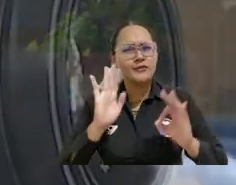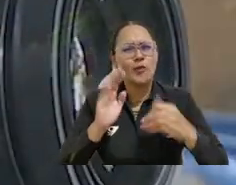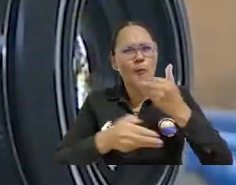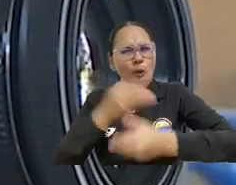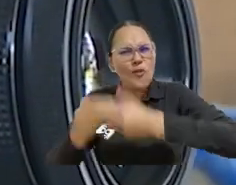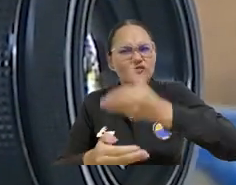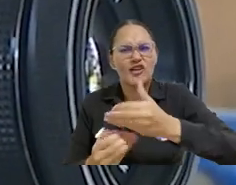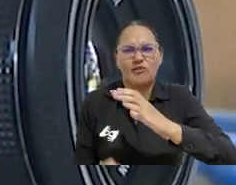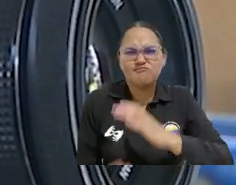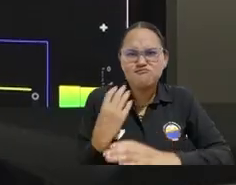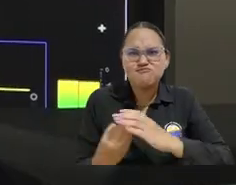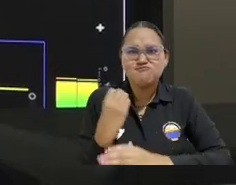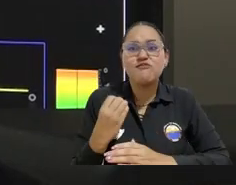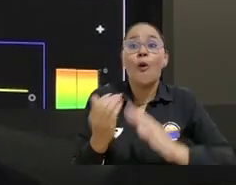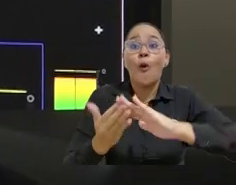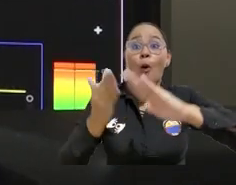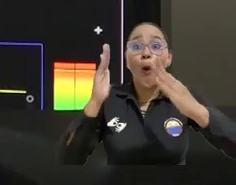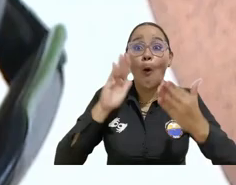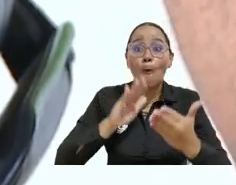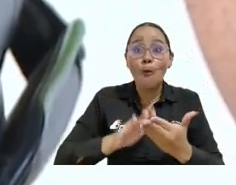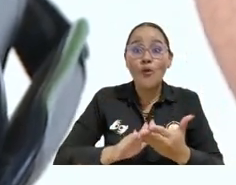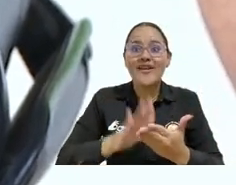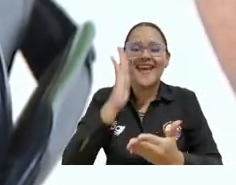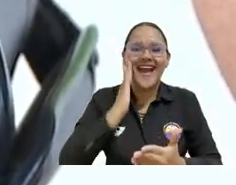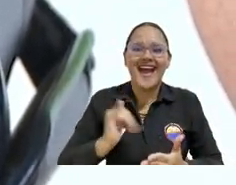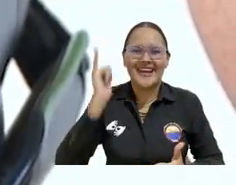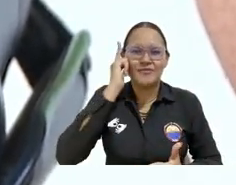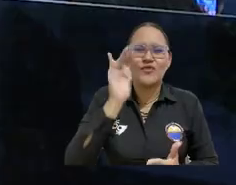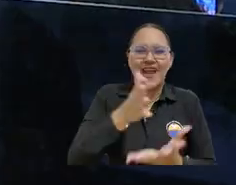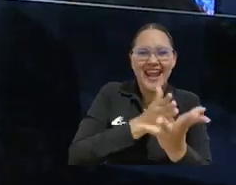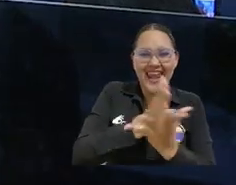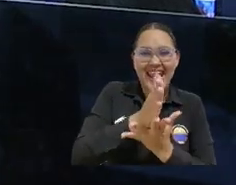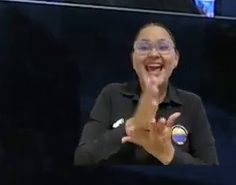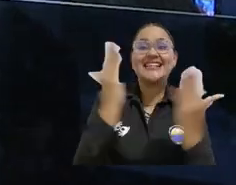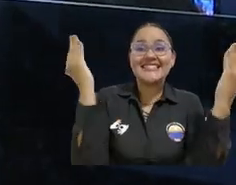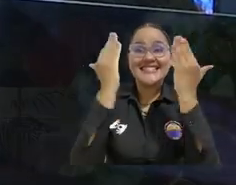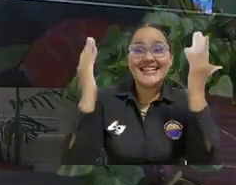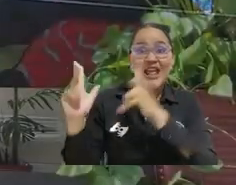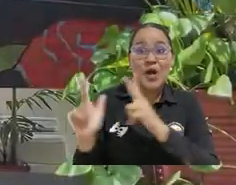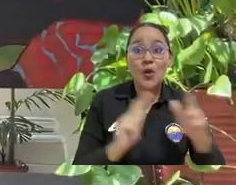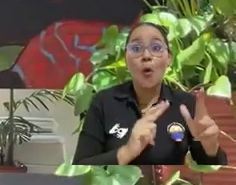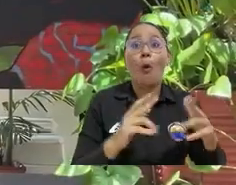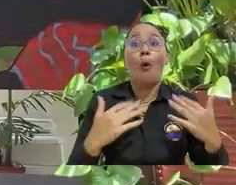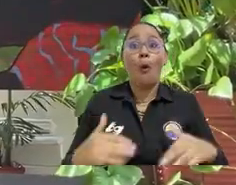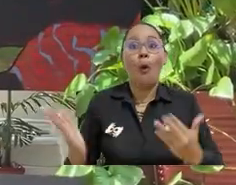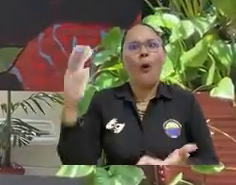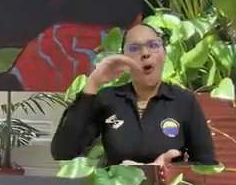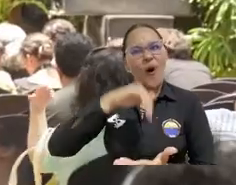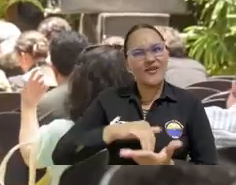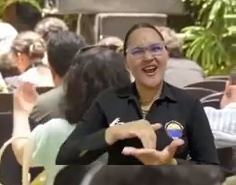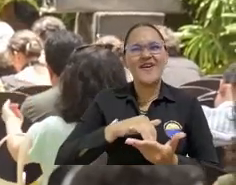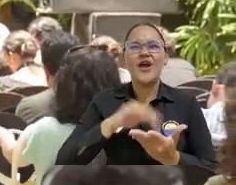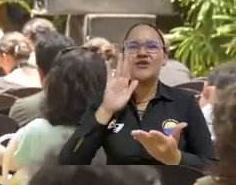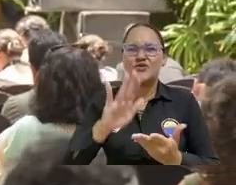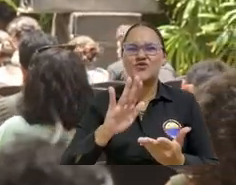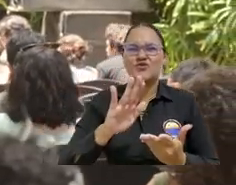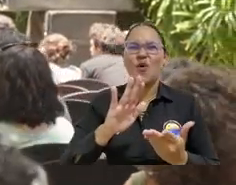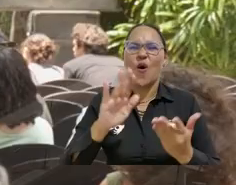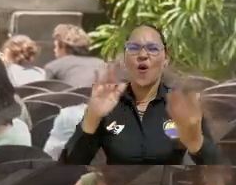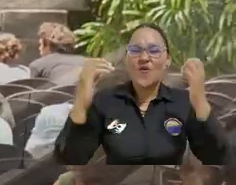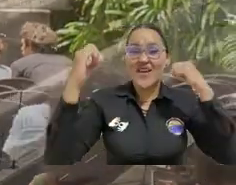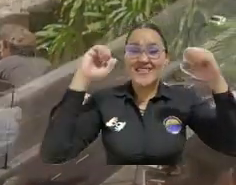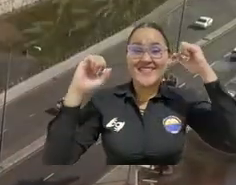La calidad en los procesos creativos de la comunidad académica del programa de cine y audiovisuales volvió a ser protagonista durante el